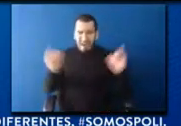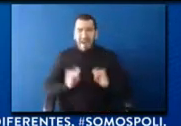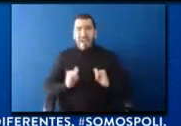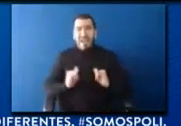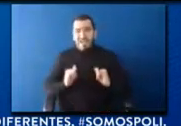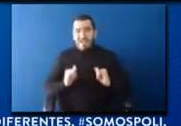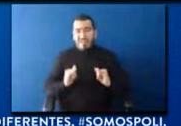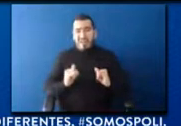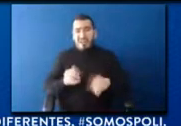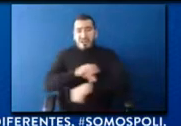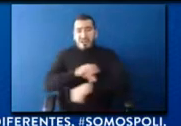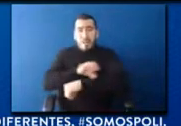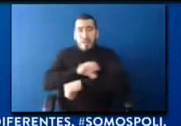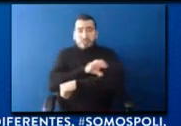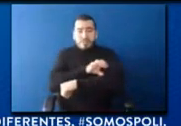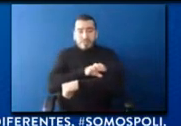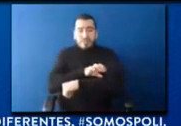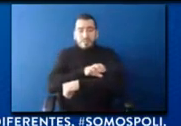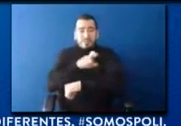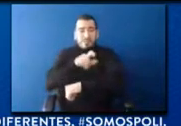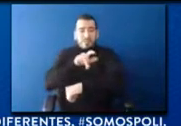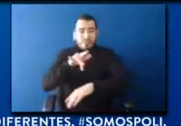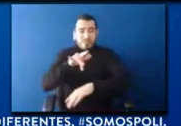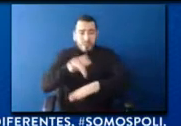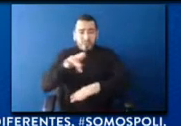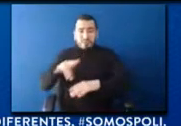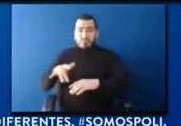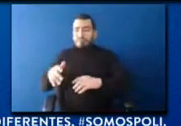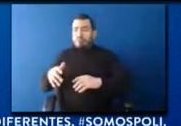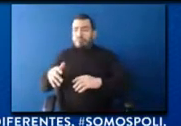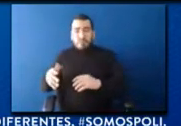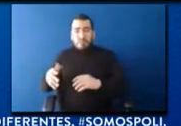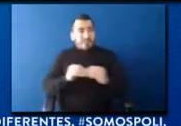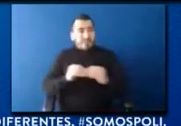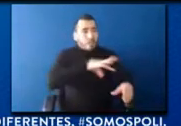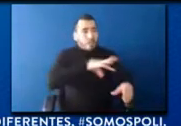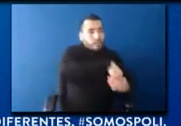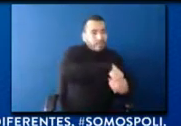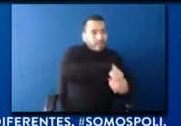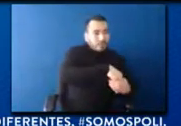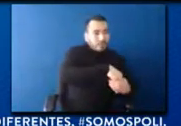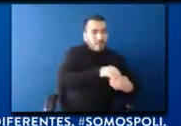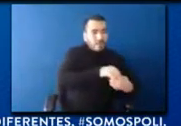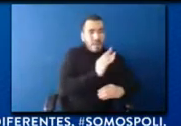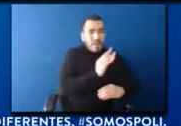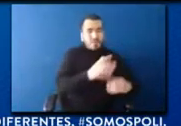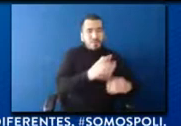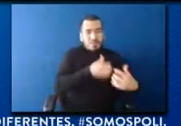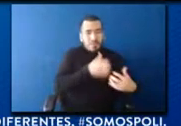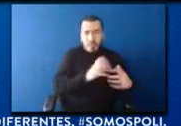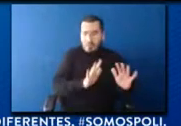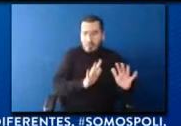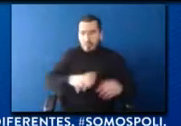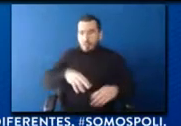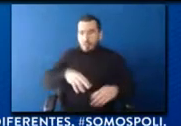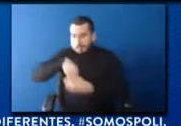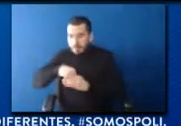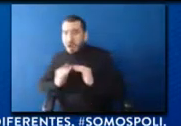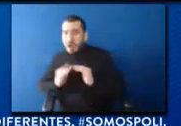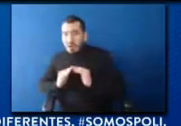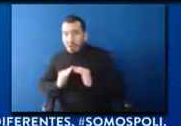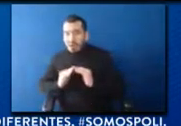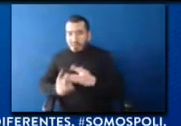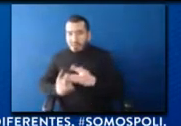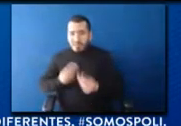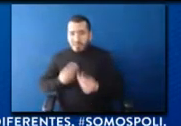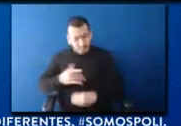un computador y no desde el sistema mismo del banco acceder a hacer transacciones? ¿Qué pasa si yo siento el temor de hago una